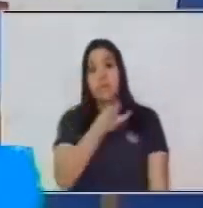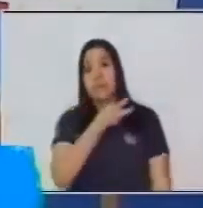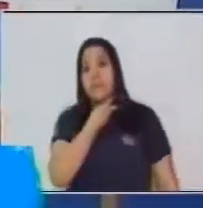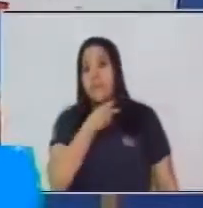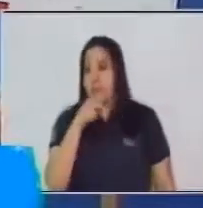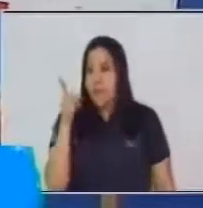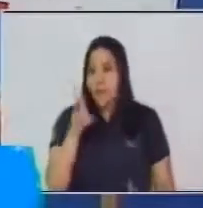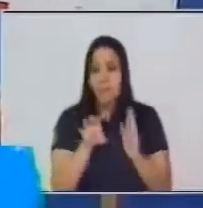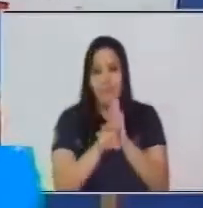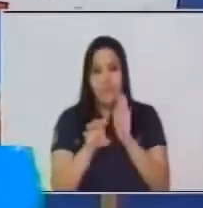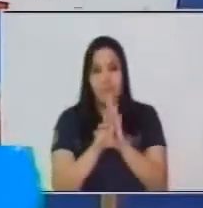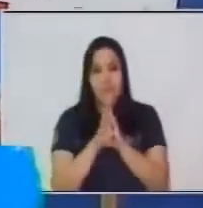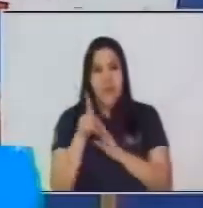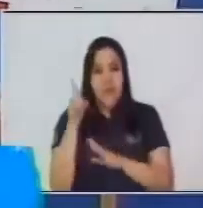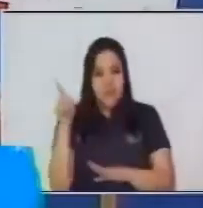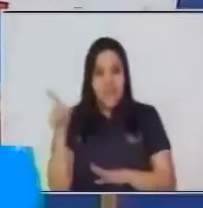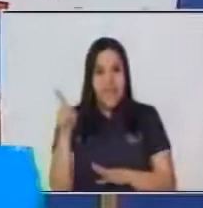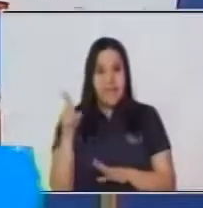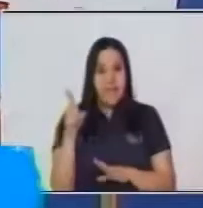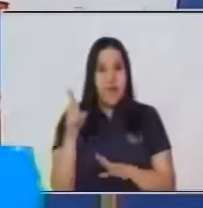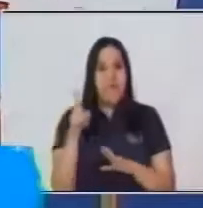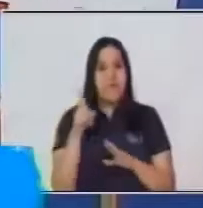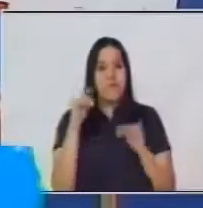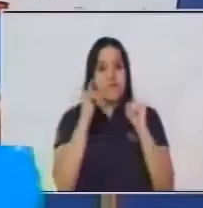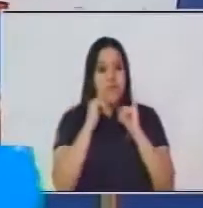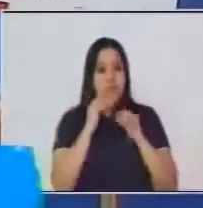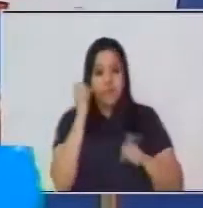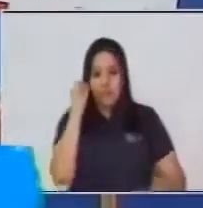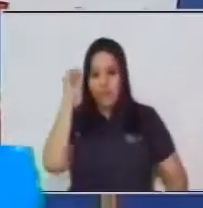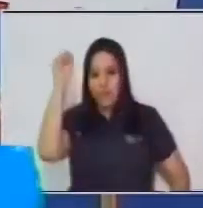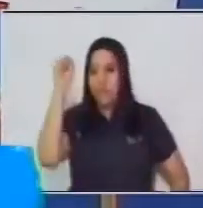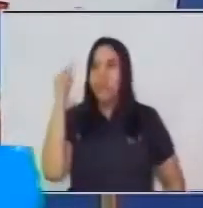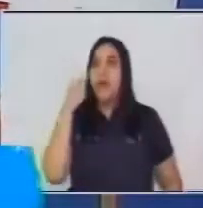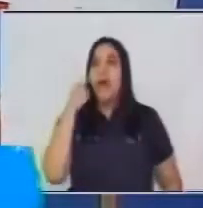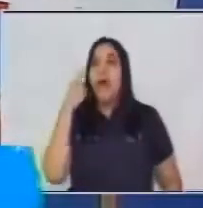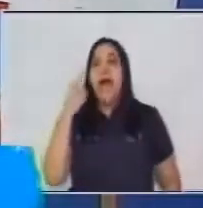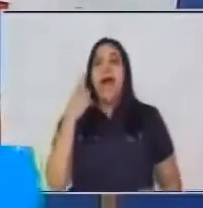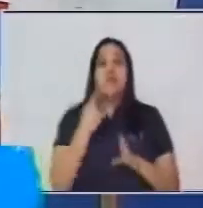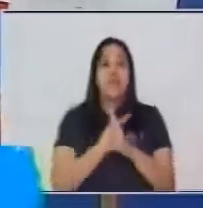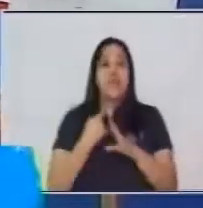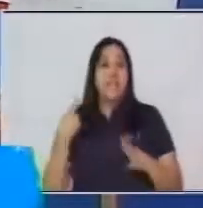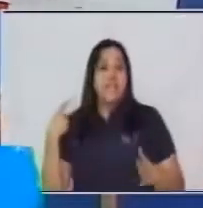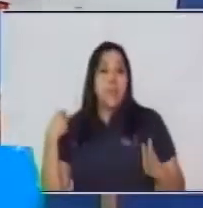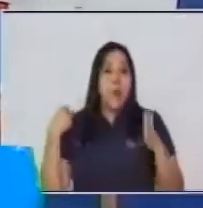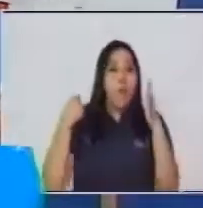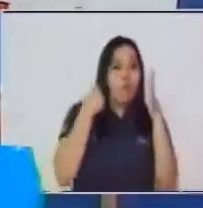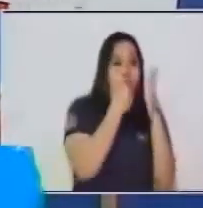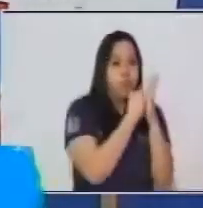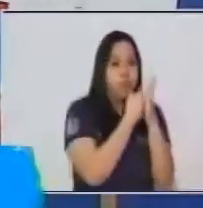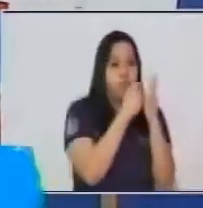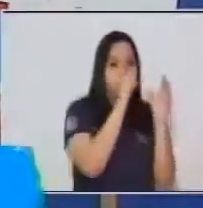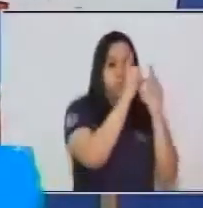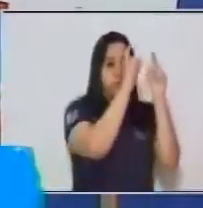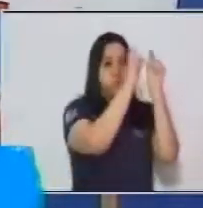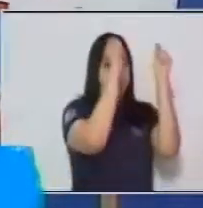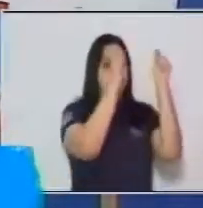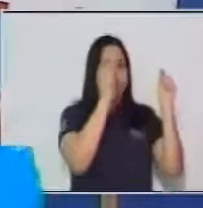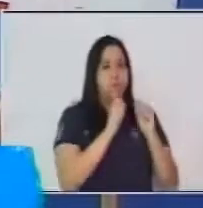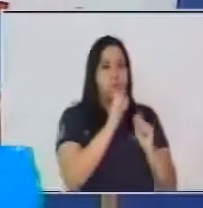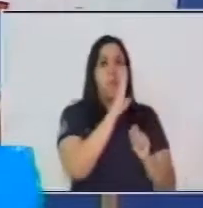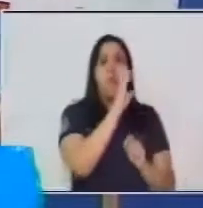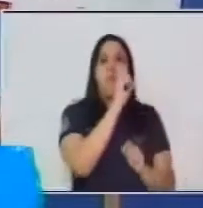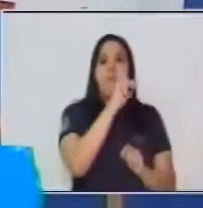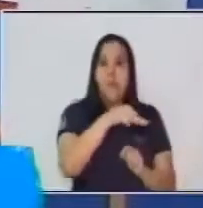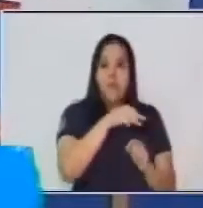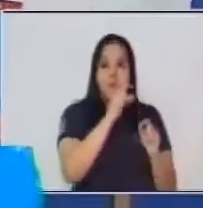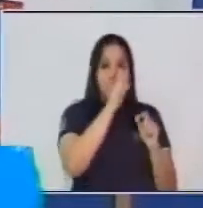años 60, 70, utilizaba cuando sucedían las escenas de lucha o peleas, utilizaban este tipo de